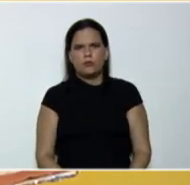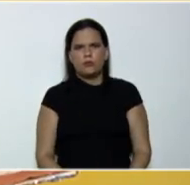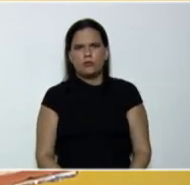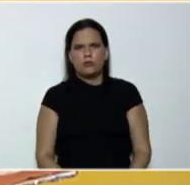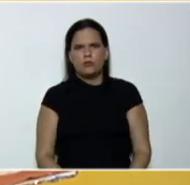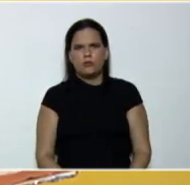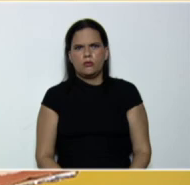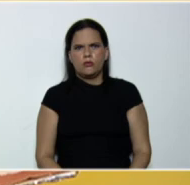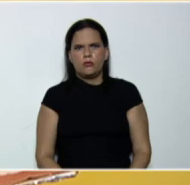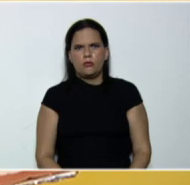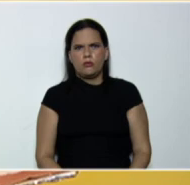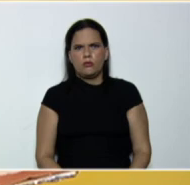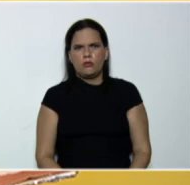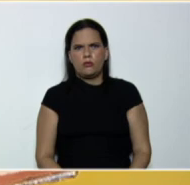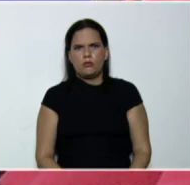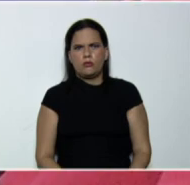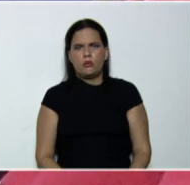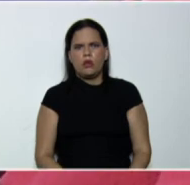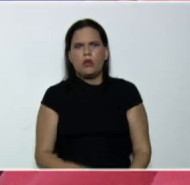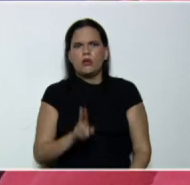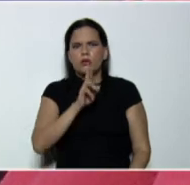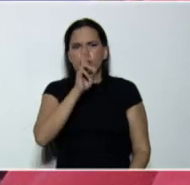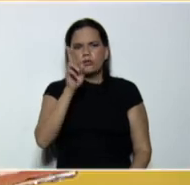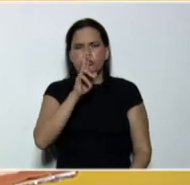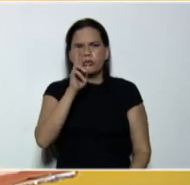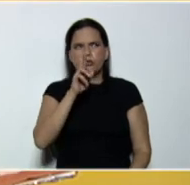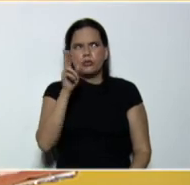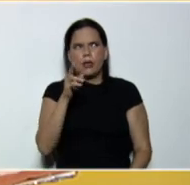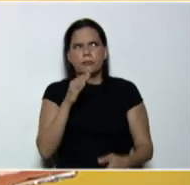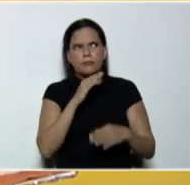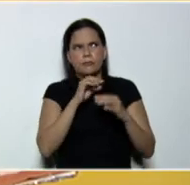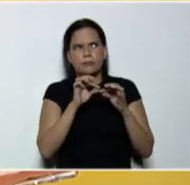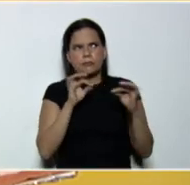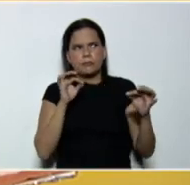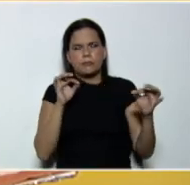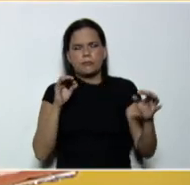que está dividida en centímetros.